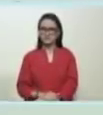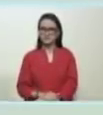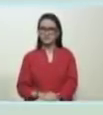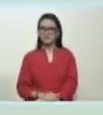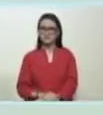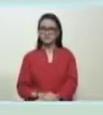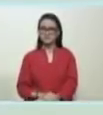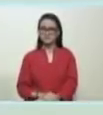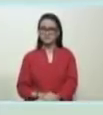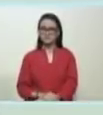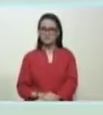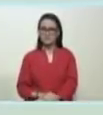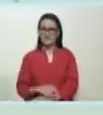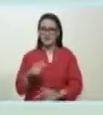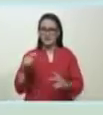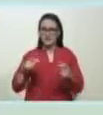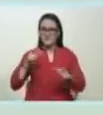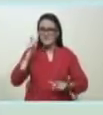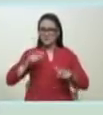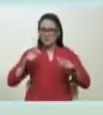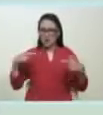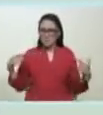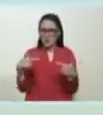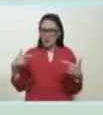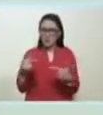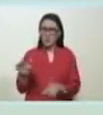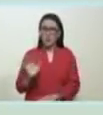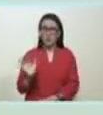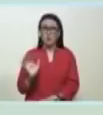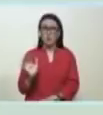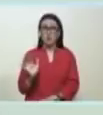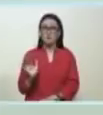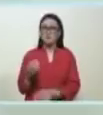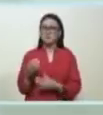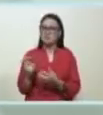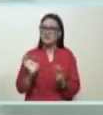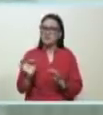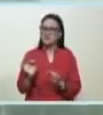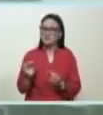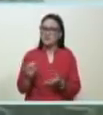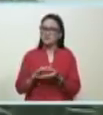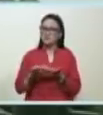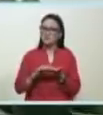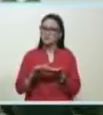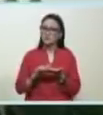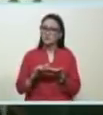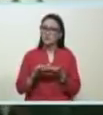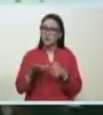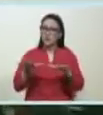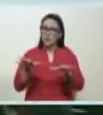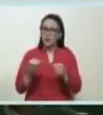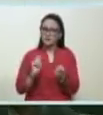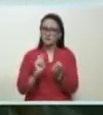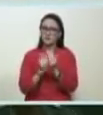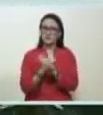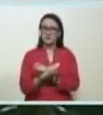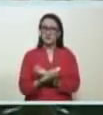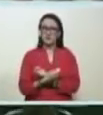en una guerra civil. No, lo resolvimos convocando un